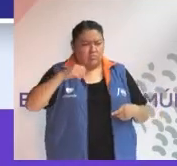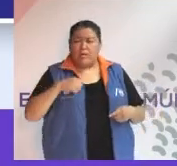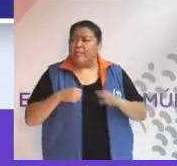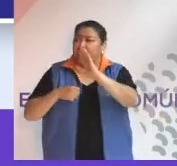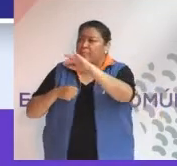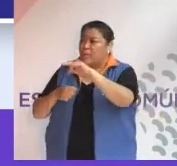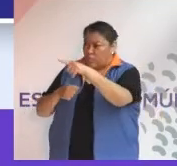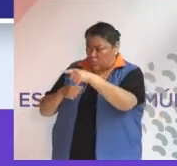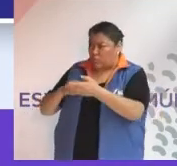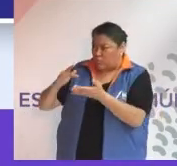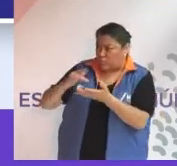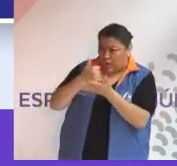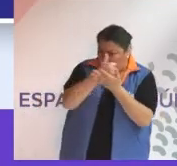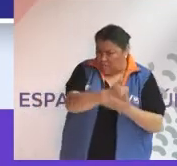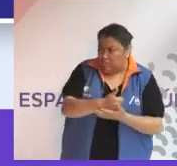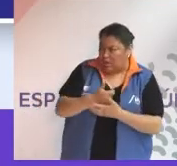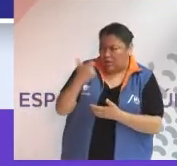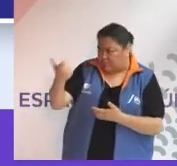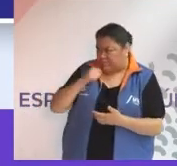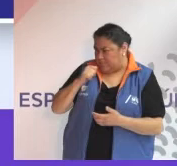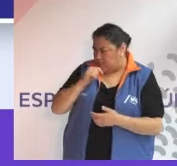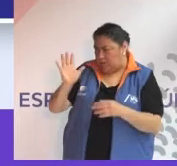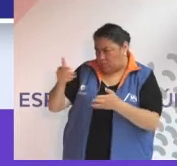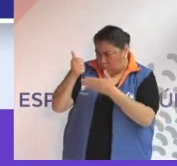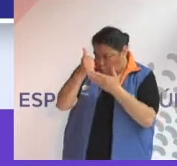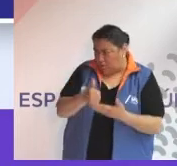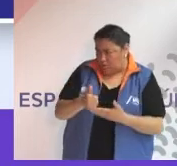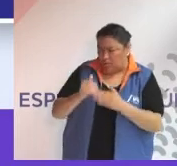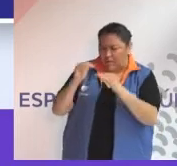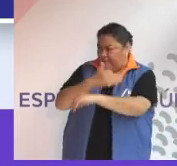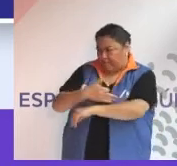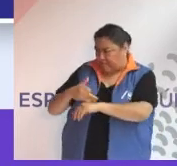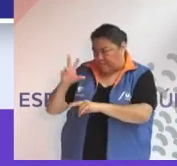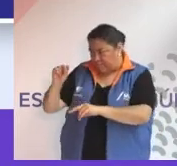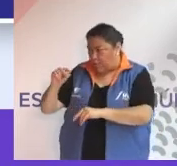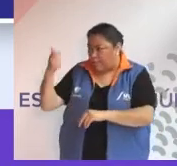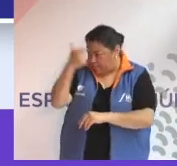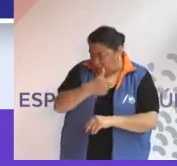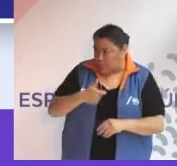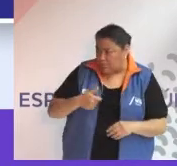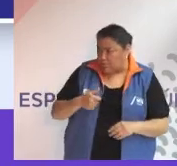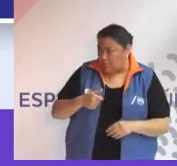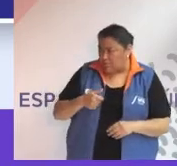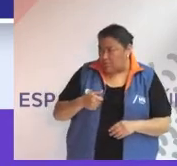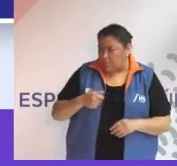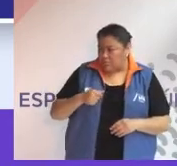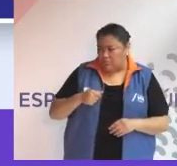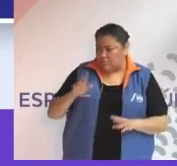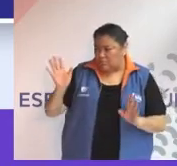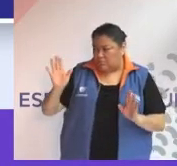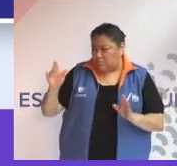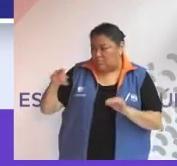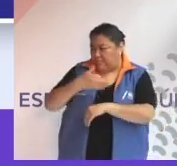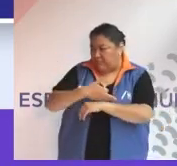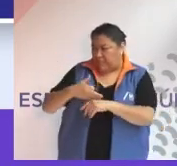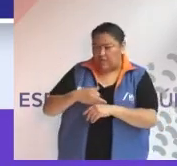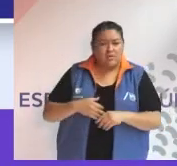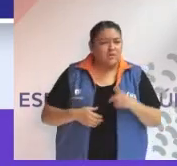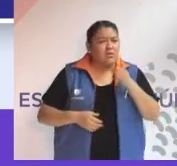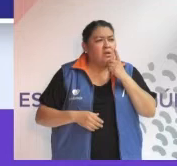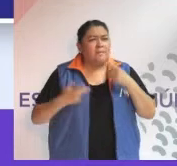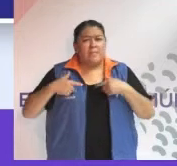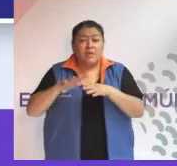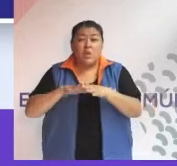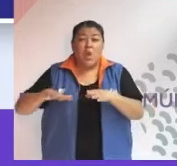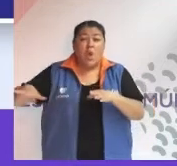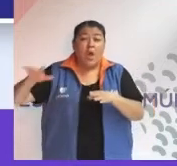hace algo por los demás sin que le paguen y que sea fuera de su familia? Así de sencilla la pregunta, ¿sí? Nos contestaron el